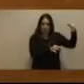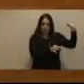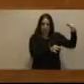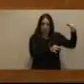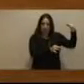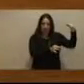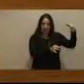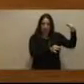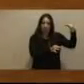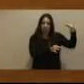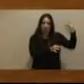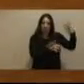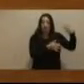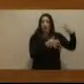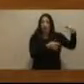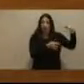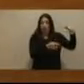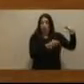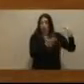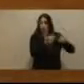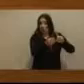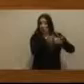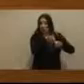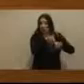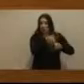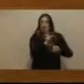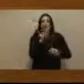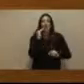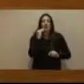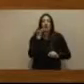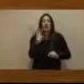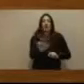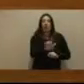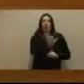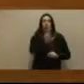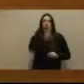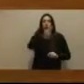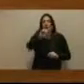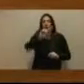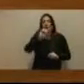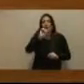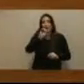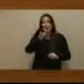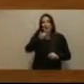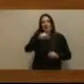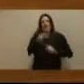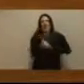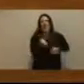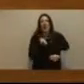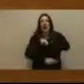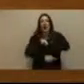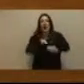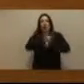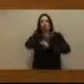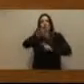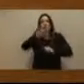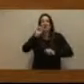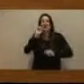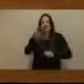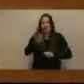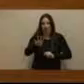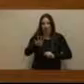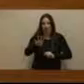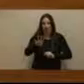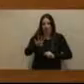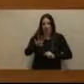que hemos conseguido, ¿no? Son de fecha julio de 2014 y agosto de 2014, ¿no?